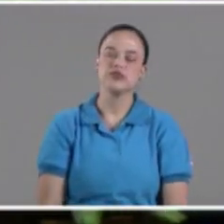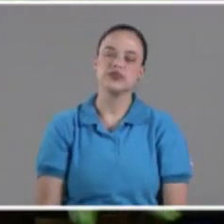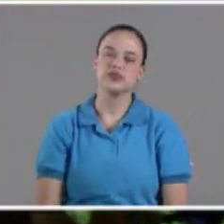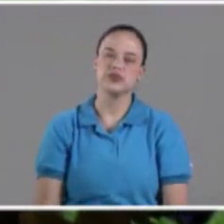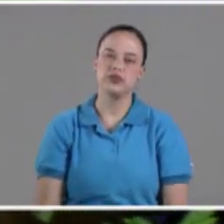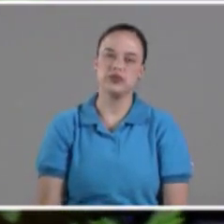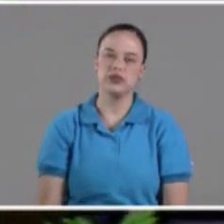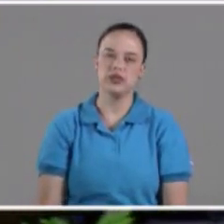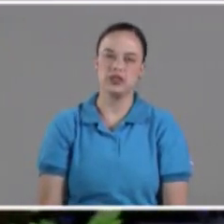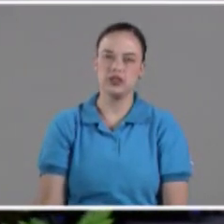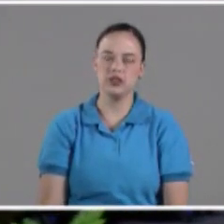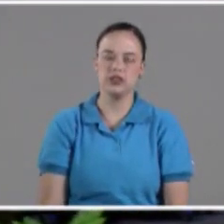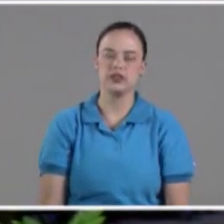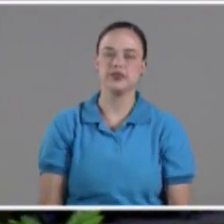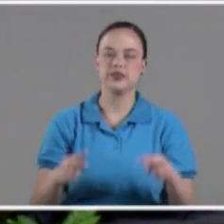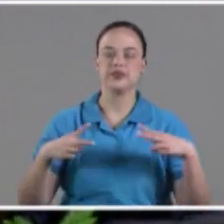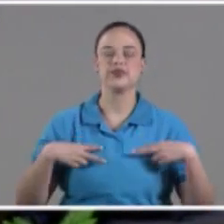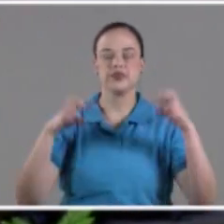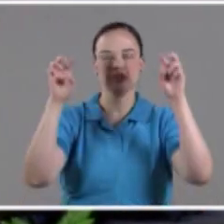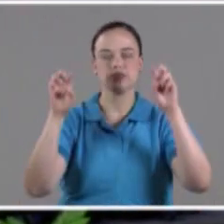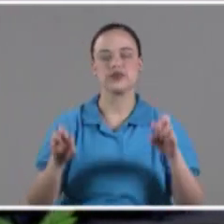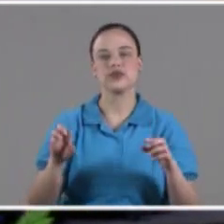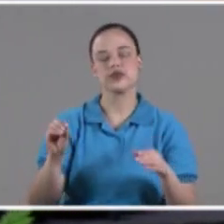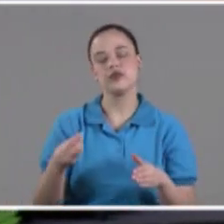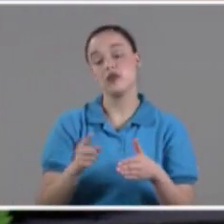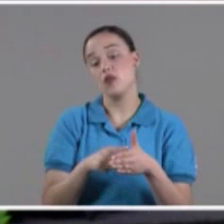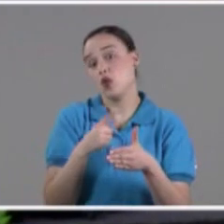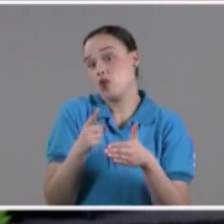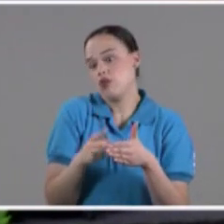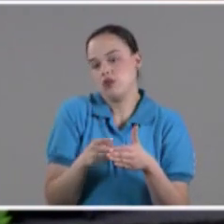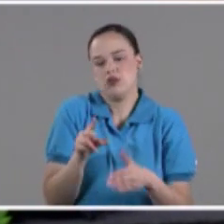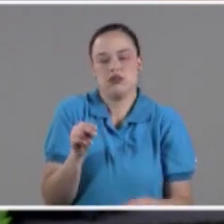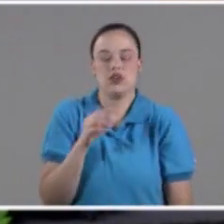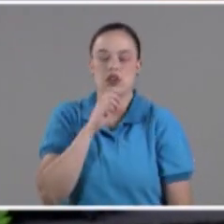porque ni modo hay gente que cuando no es su hijo hermano